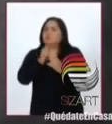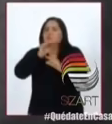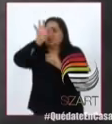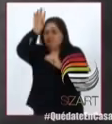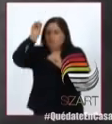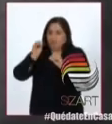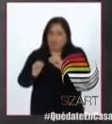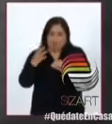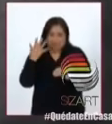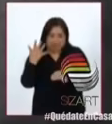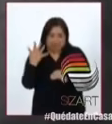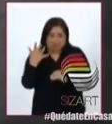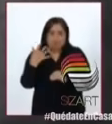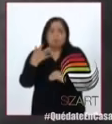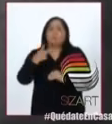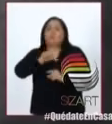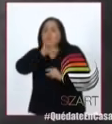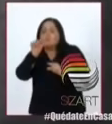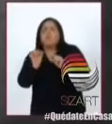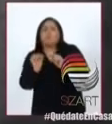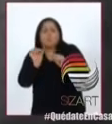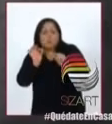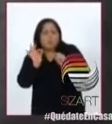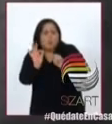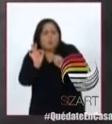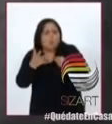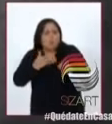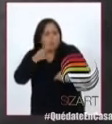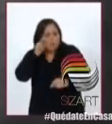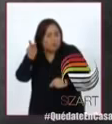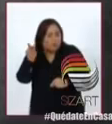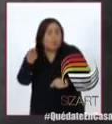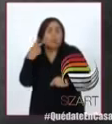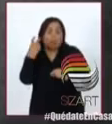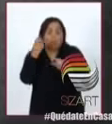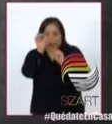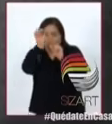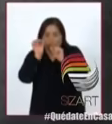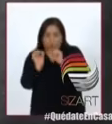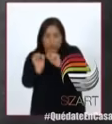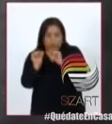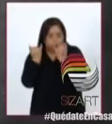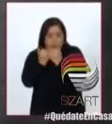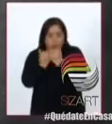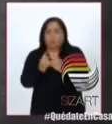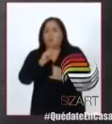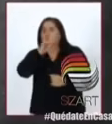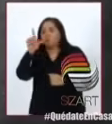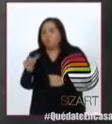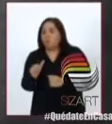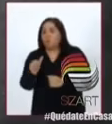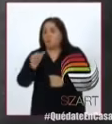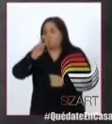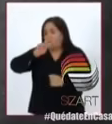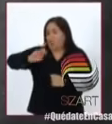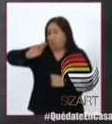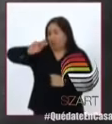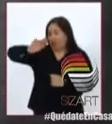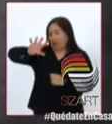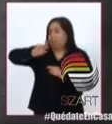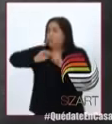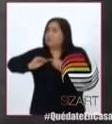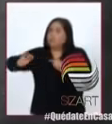bajar es el 5 y está después del punto decimal, colocamos el punto en el cociente, después del 285.